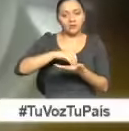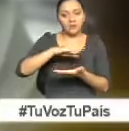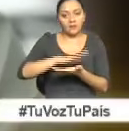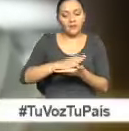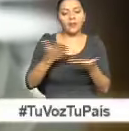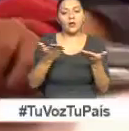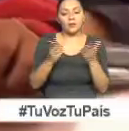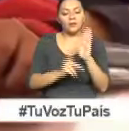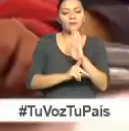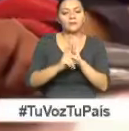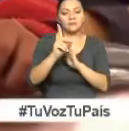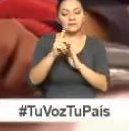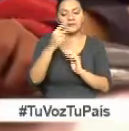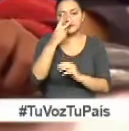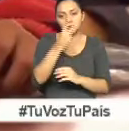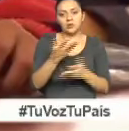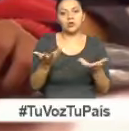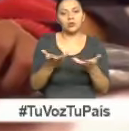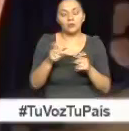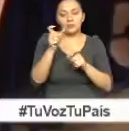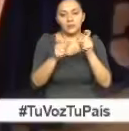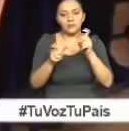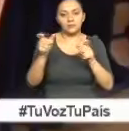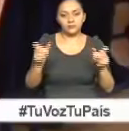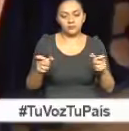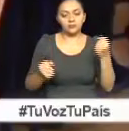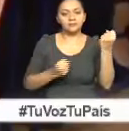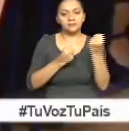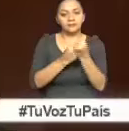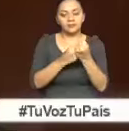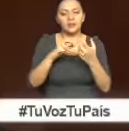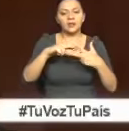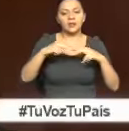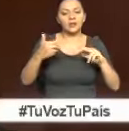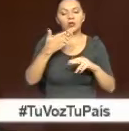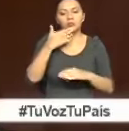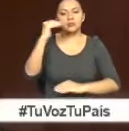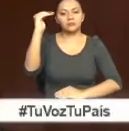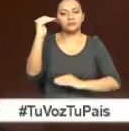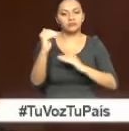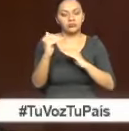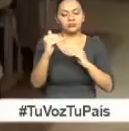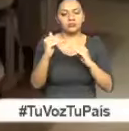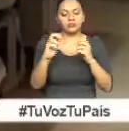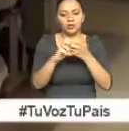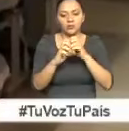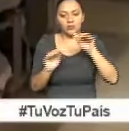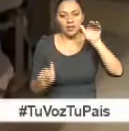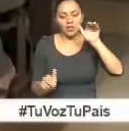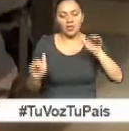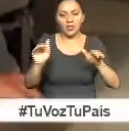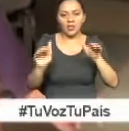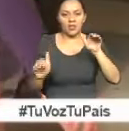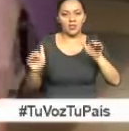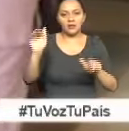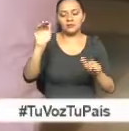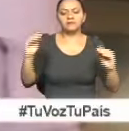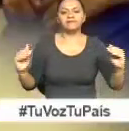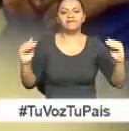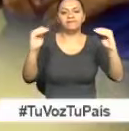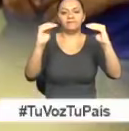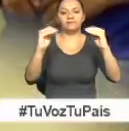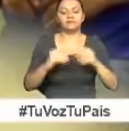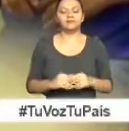permiten el desarrollo y bienestar de los ciudadanos y aportar a la región en la disminución de la desigualdad. Cristina Pavón,